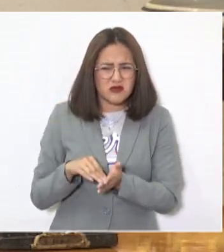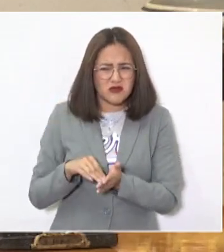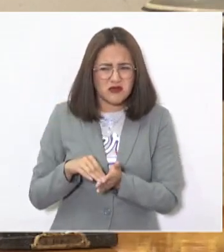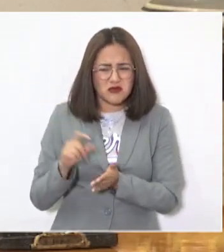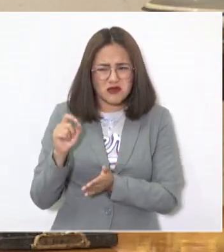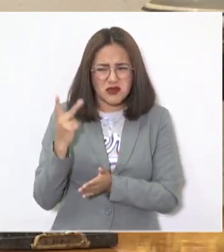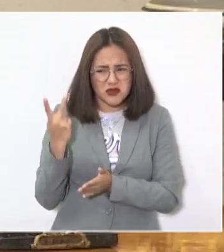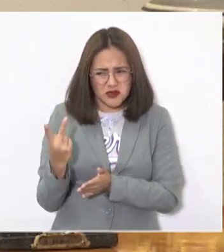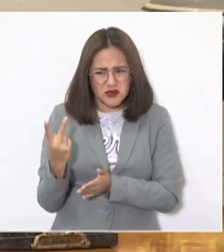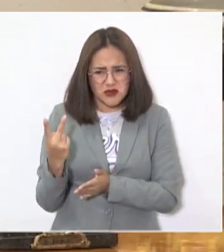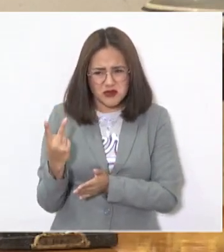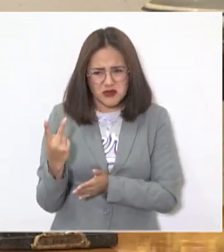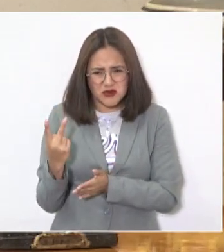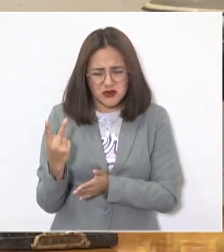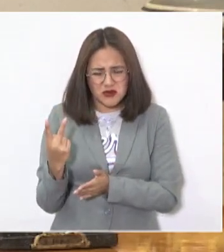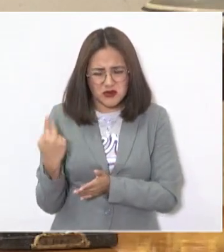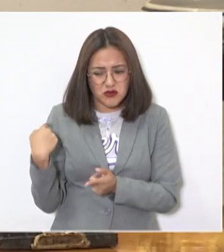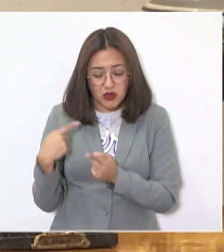2022,